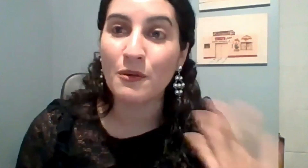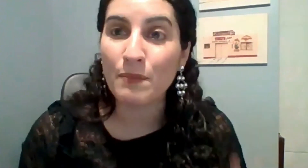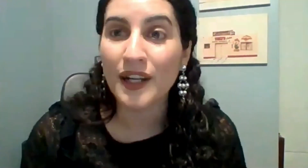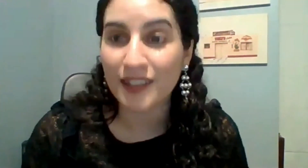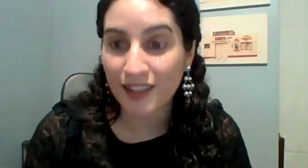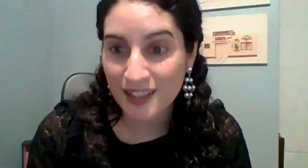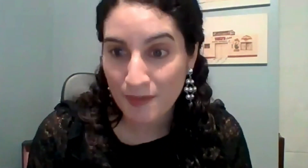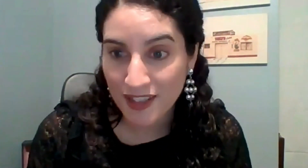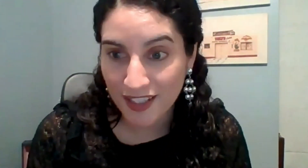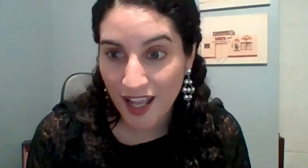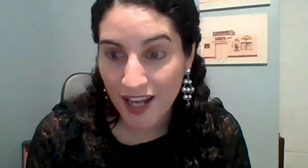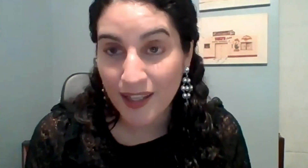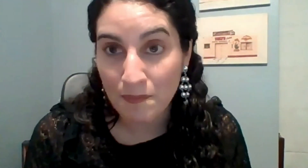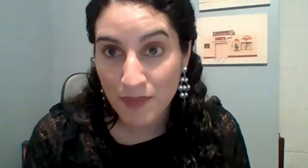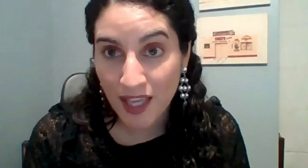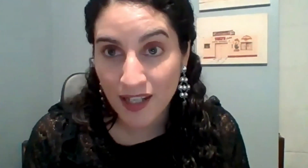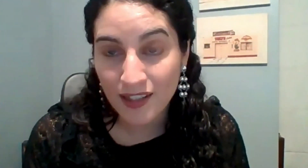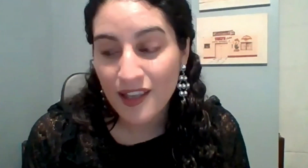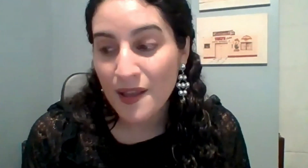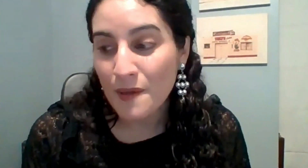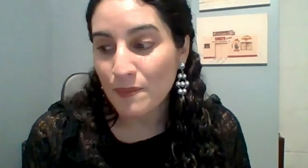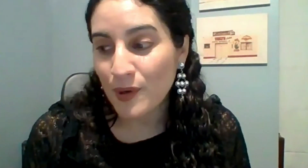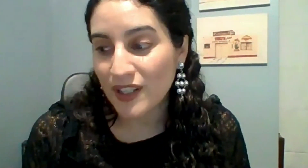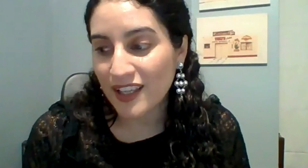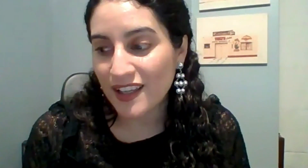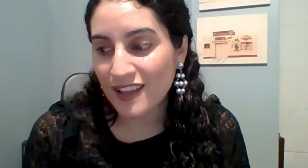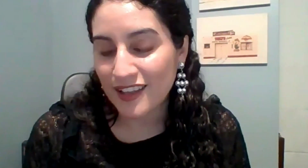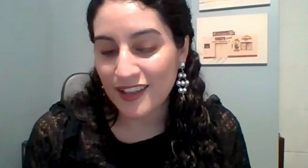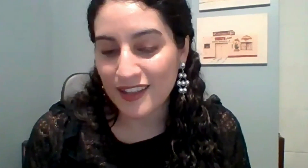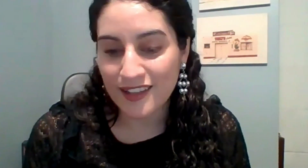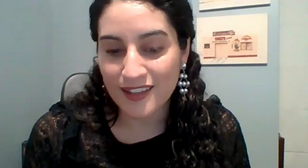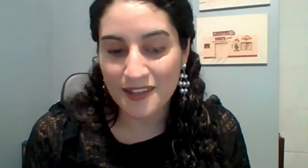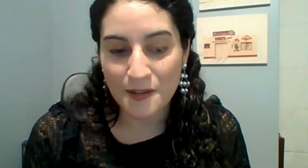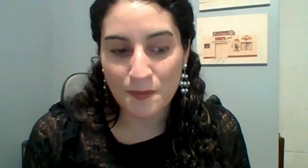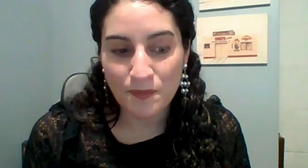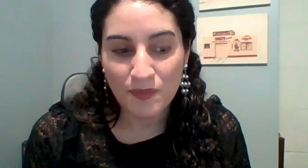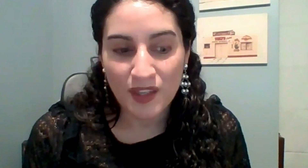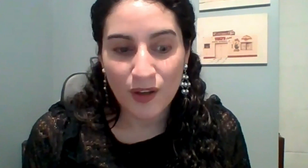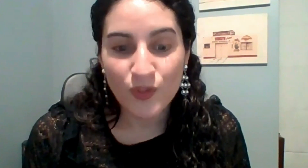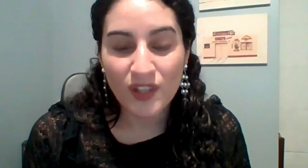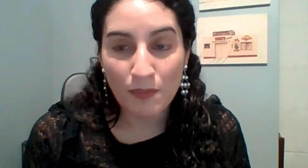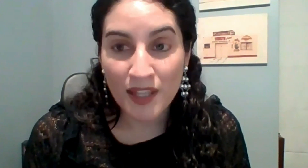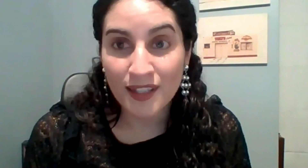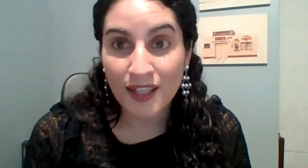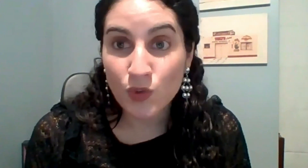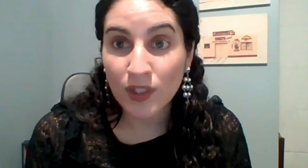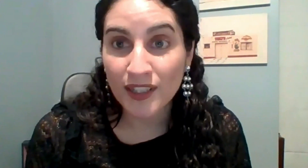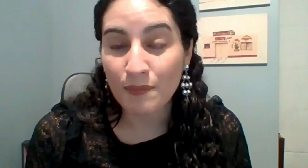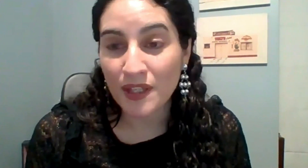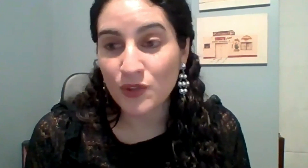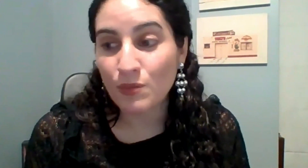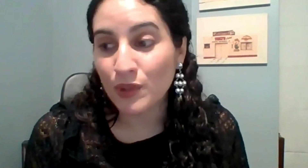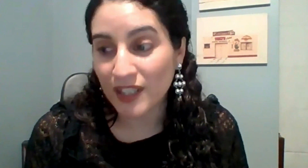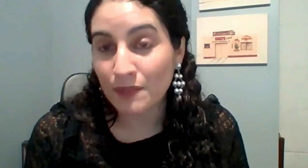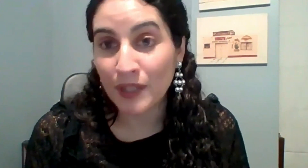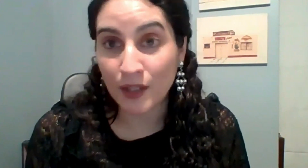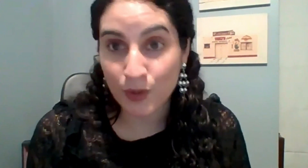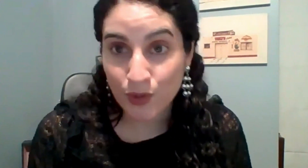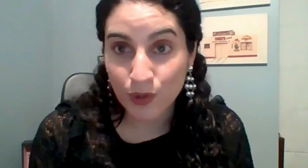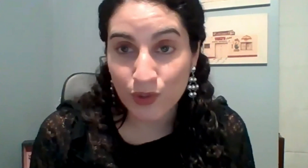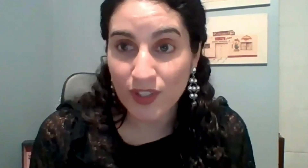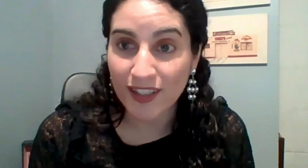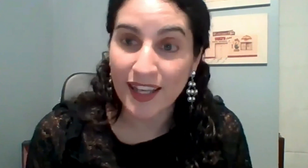favor compartan este material también, porque justamente es un lineamiento importante